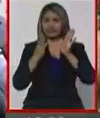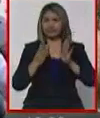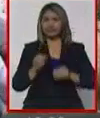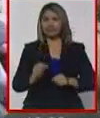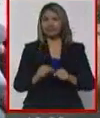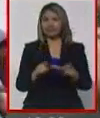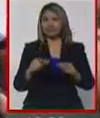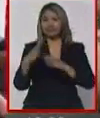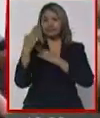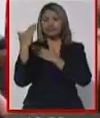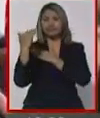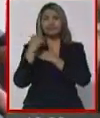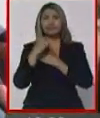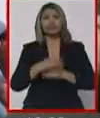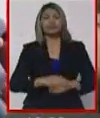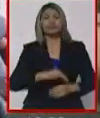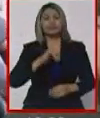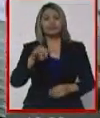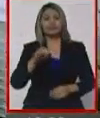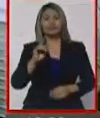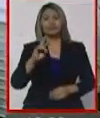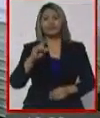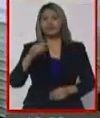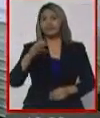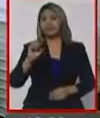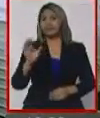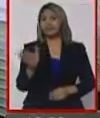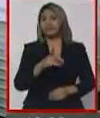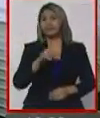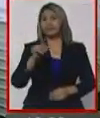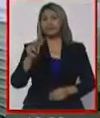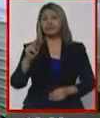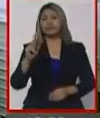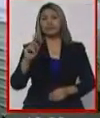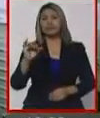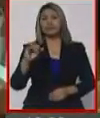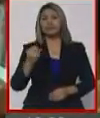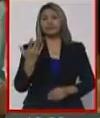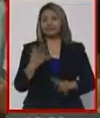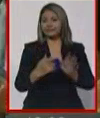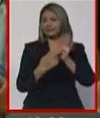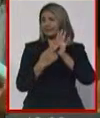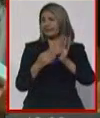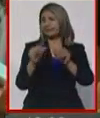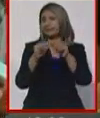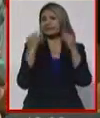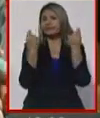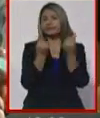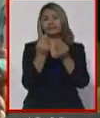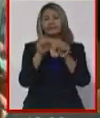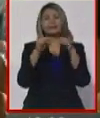del municipio de Santa Cruz de la Sierra, el señor Jorge Landívar, están representantes de los sectores sociales